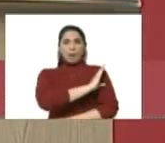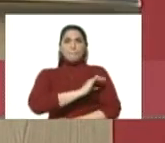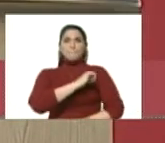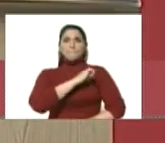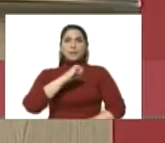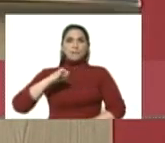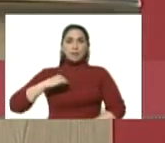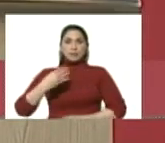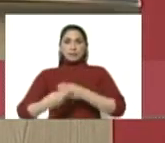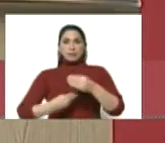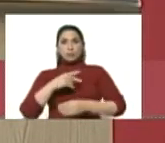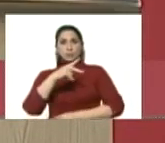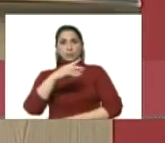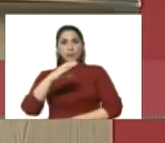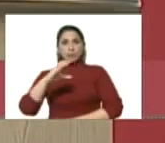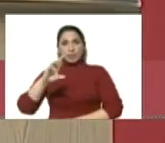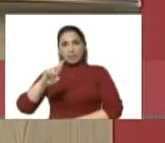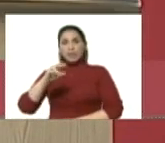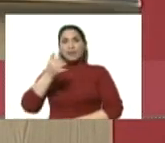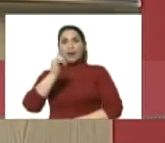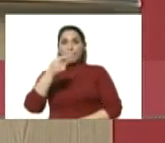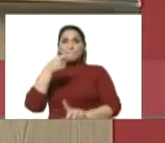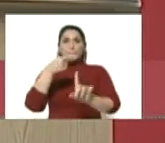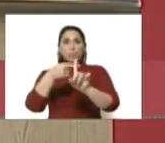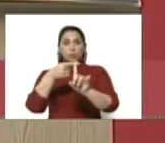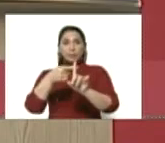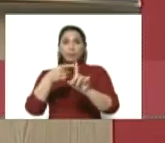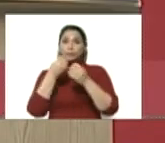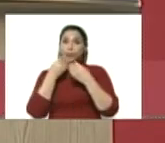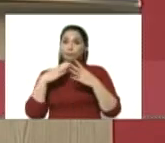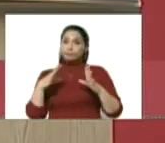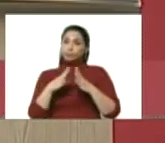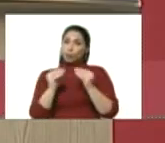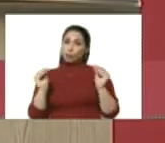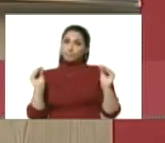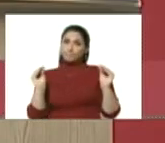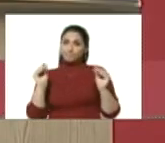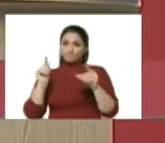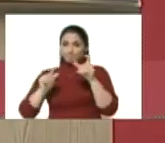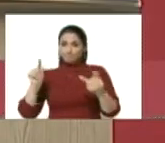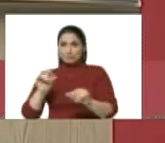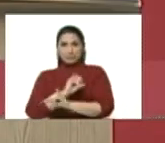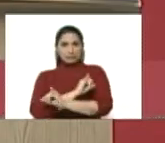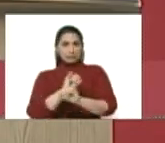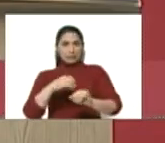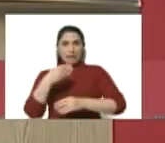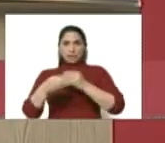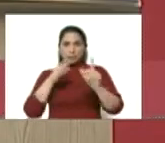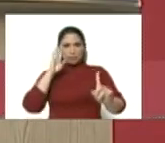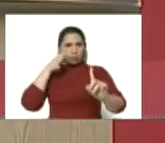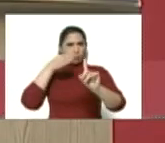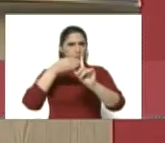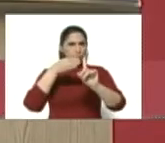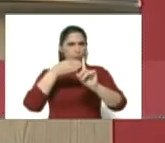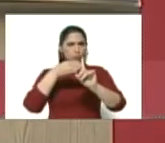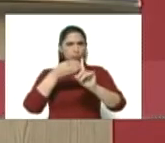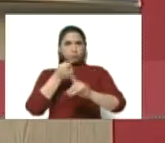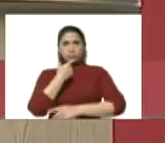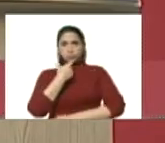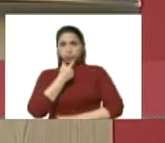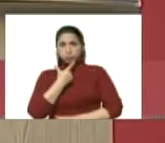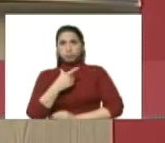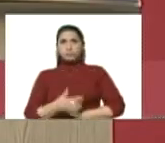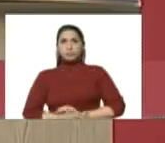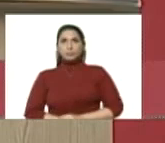se le tomó la PCR y dio positiva. Así que, bueno, todos estos casos ya se les está aplicando el protocolo de